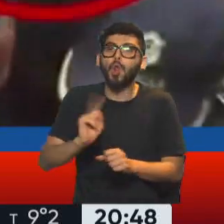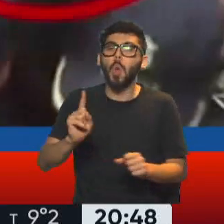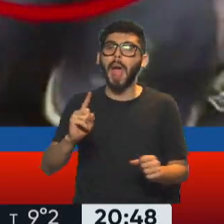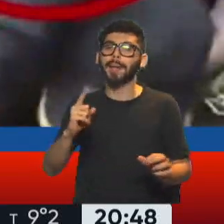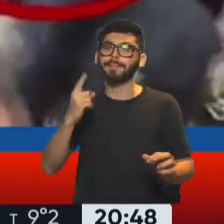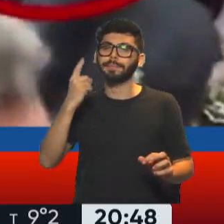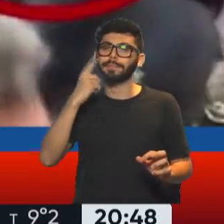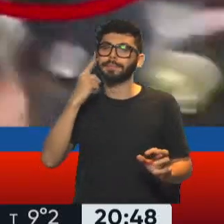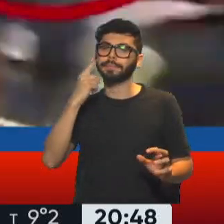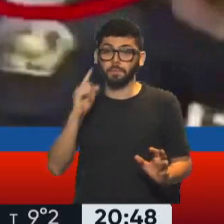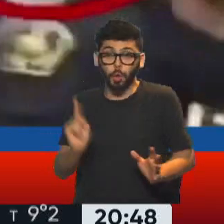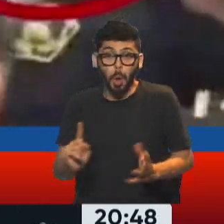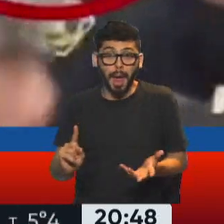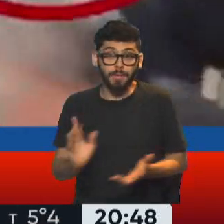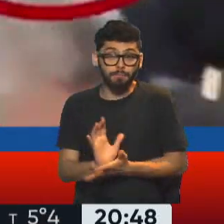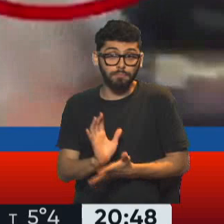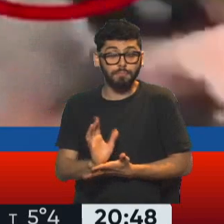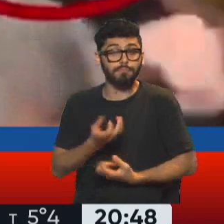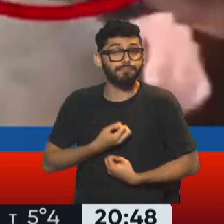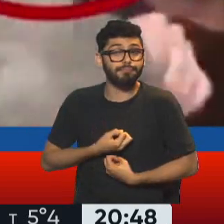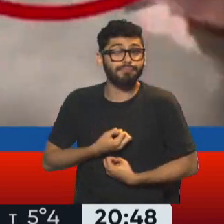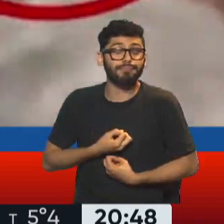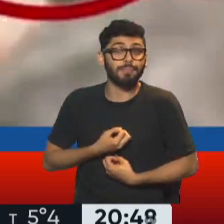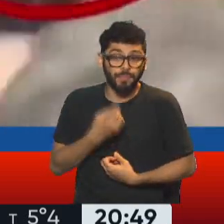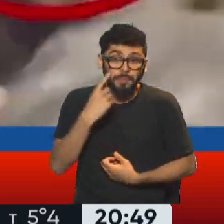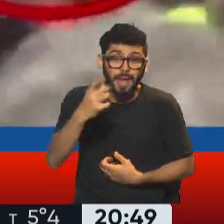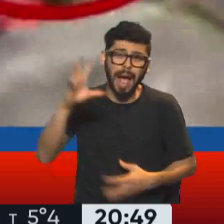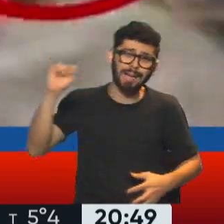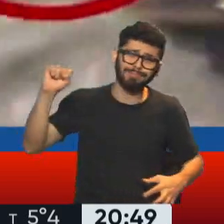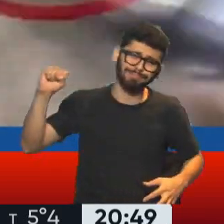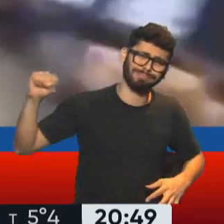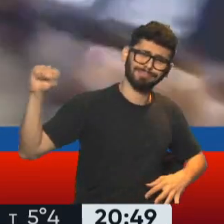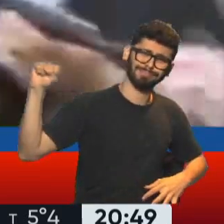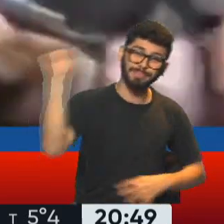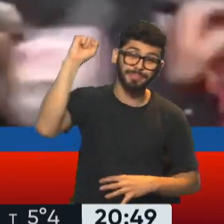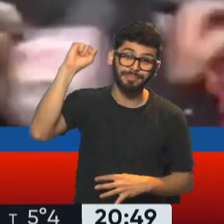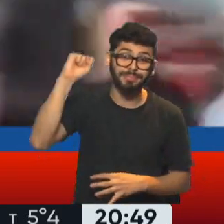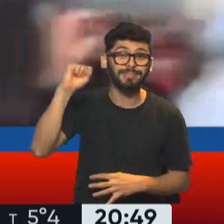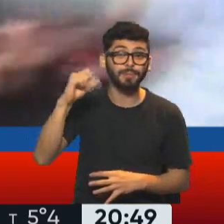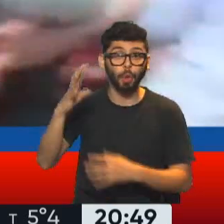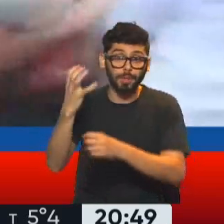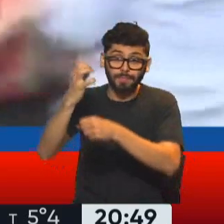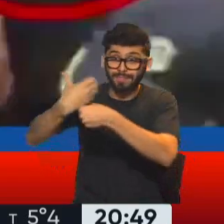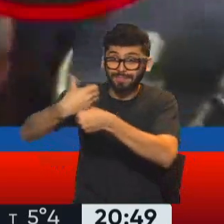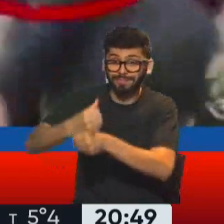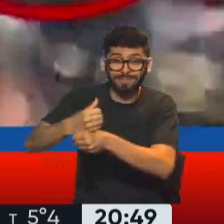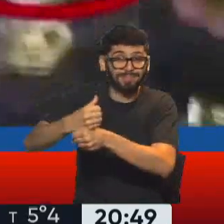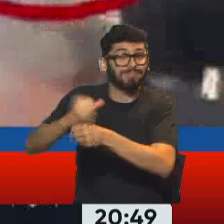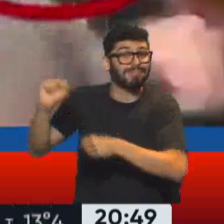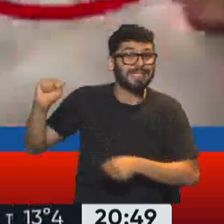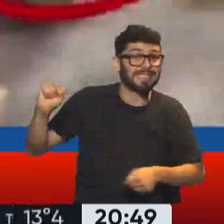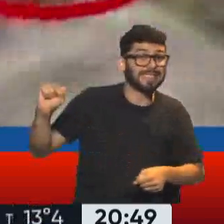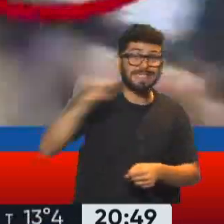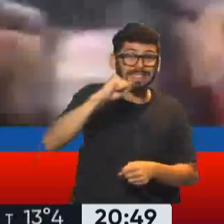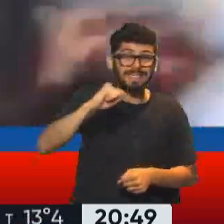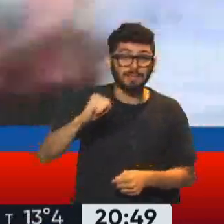de su parte. O sea, estamos viendo claramente cómo... Pero que, mira, le da trabajo sacarlo, ¿no? Porque está agarrado, obviamente, el micrófono al soporte. Sí, sí, le